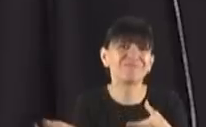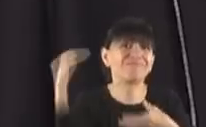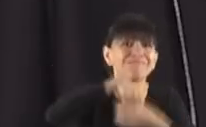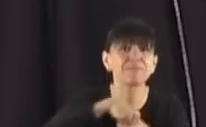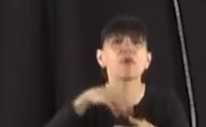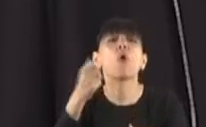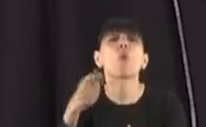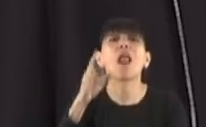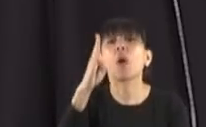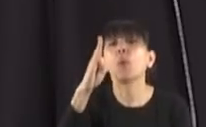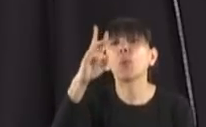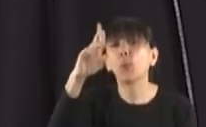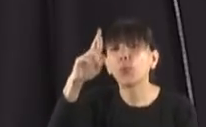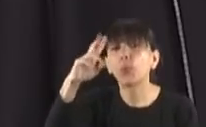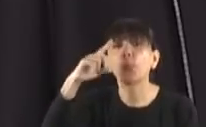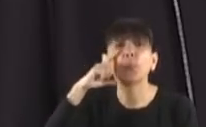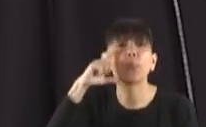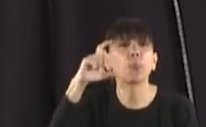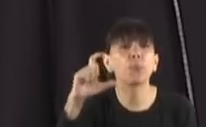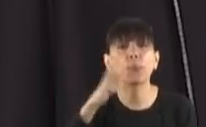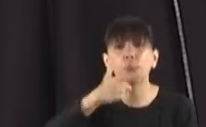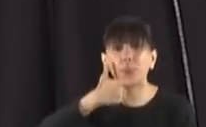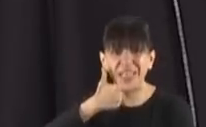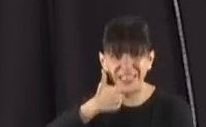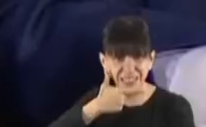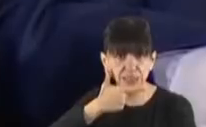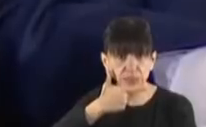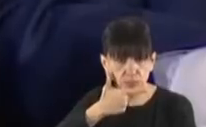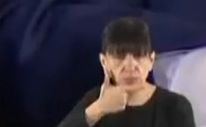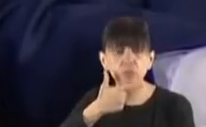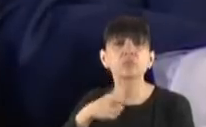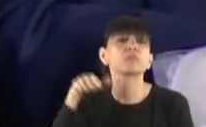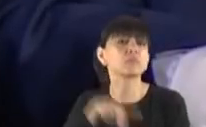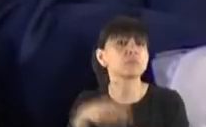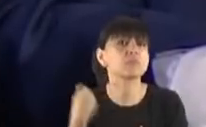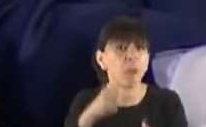Y repentinamente los BRICS son 10 países